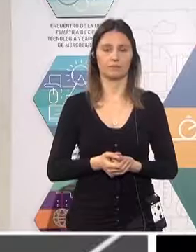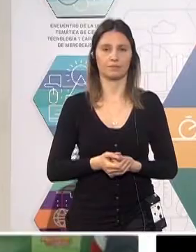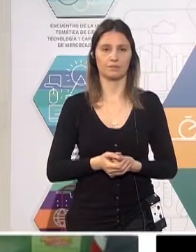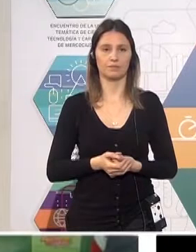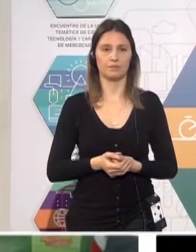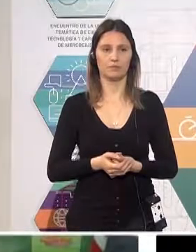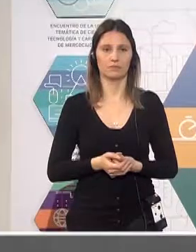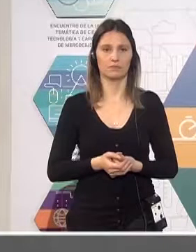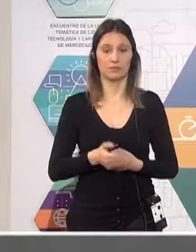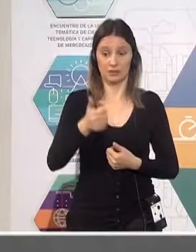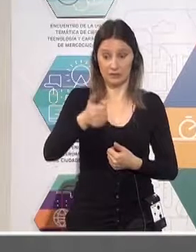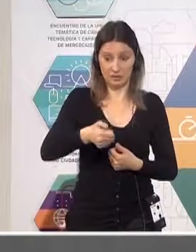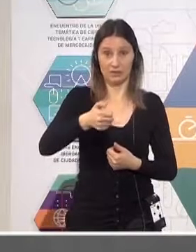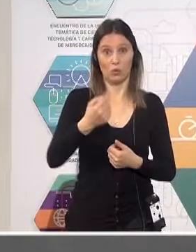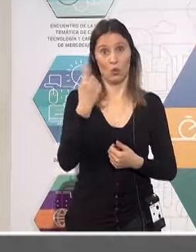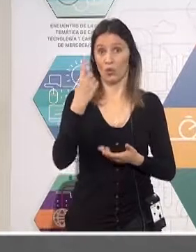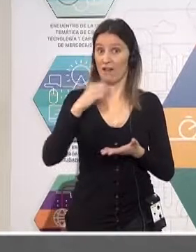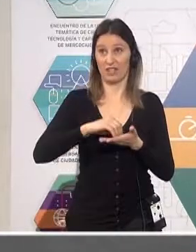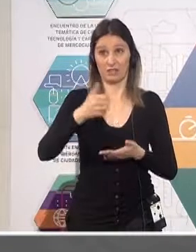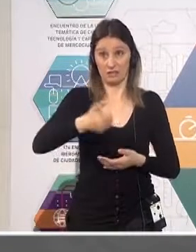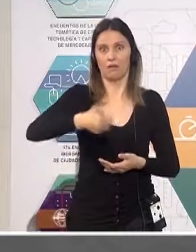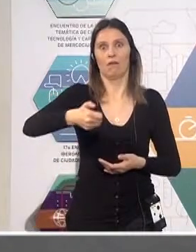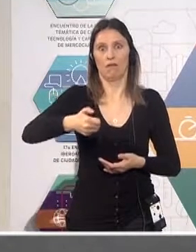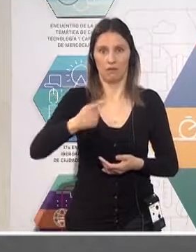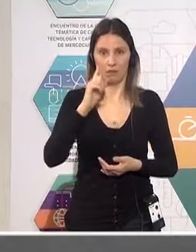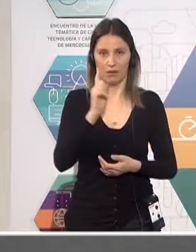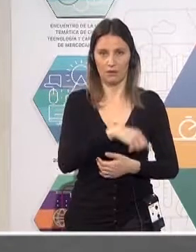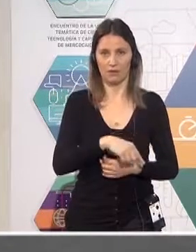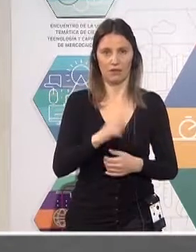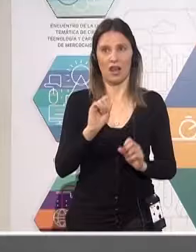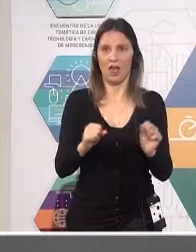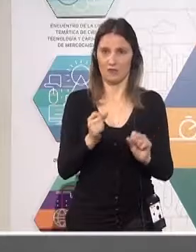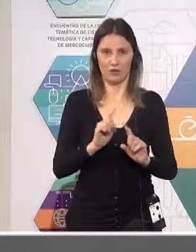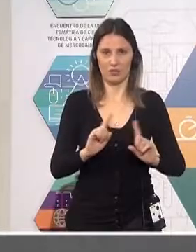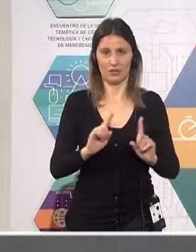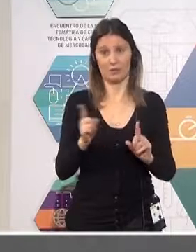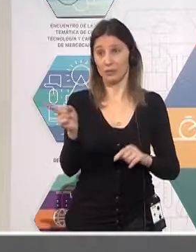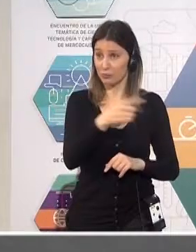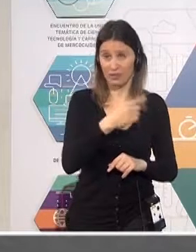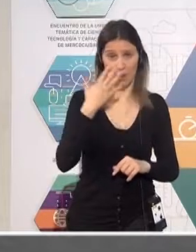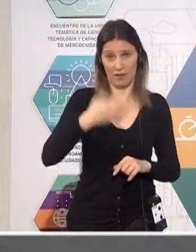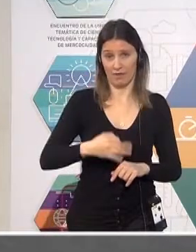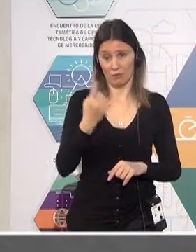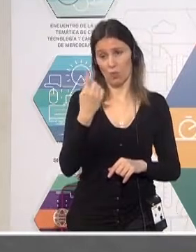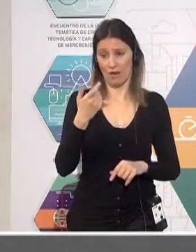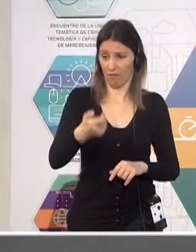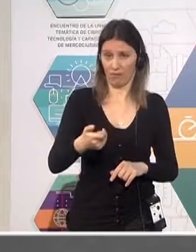juro que toque una vez sola y no son los y no son los nervios pero no me lo van a creer